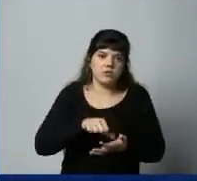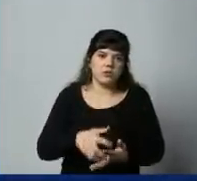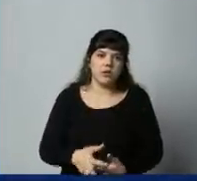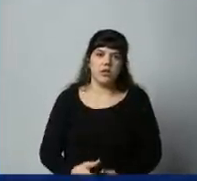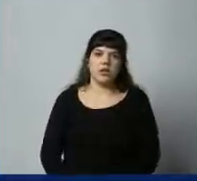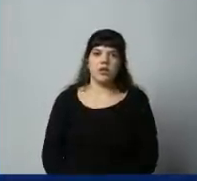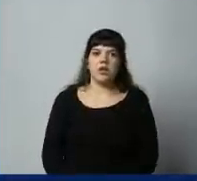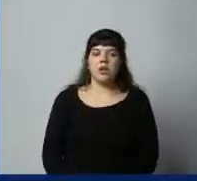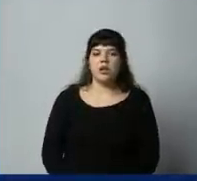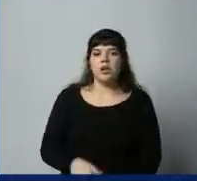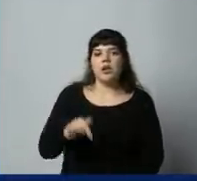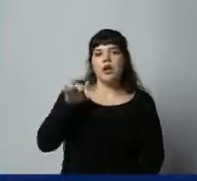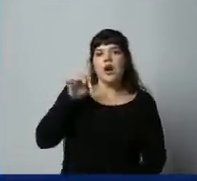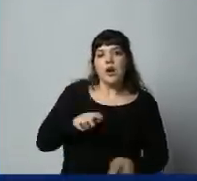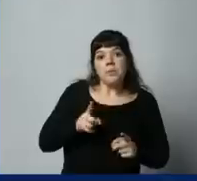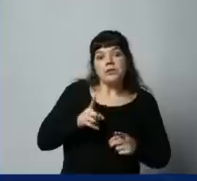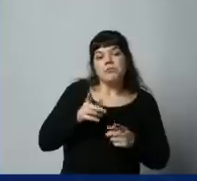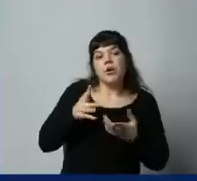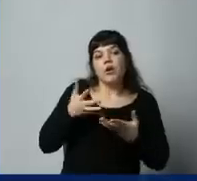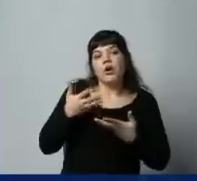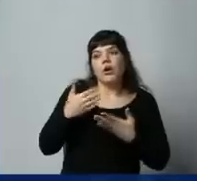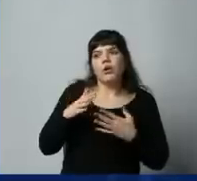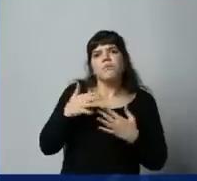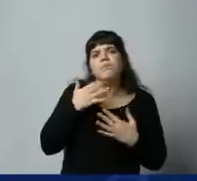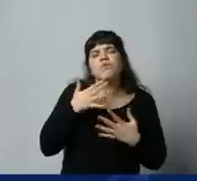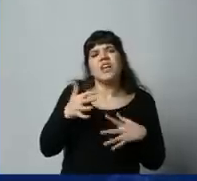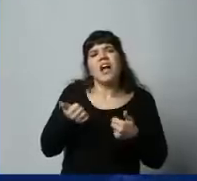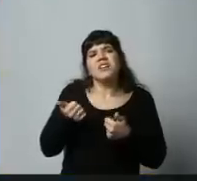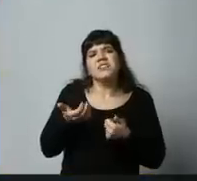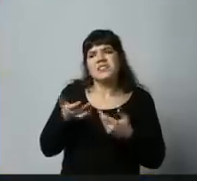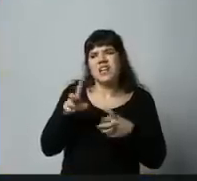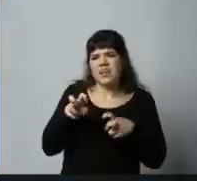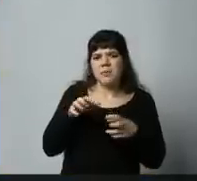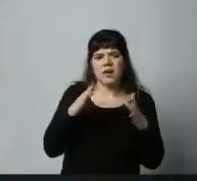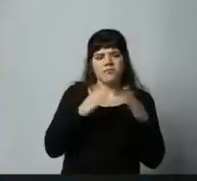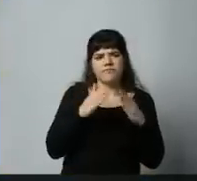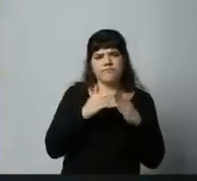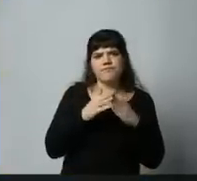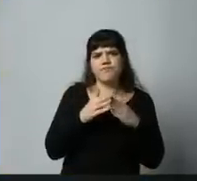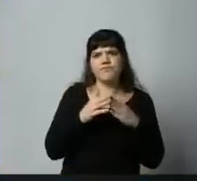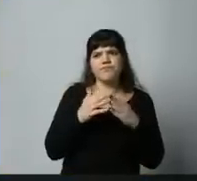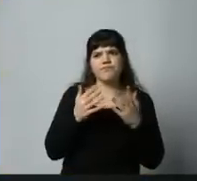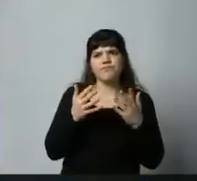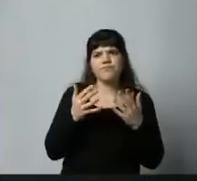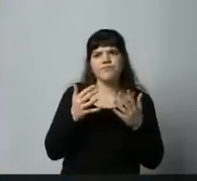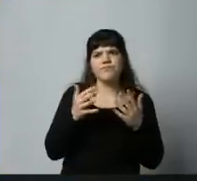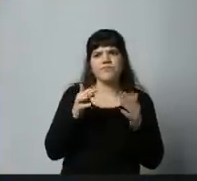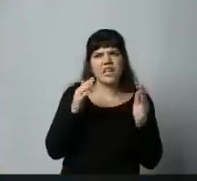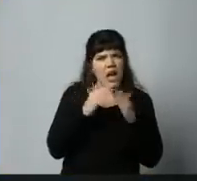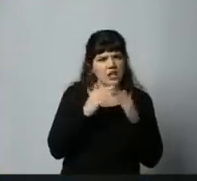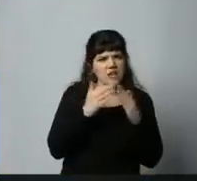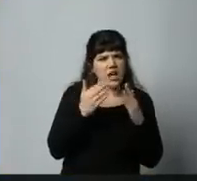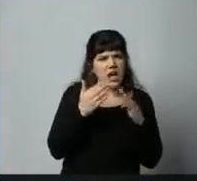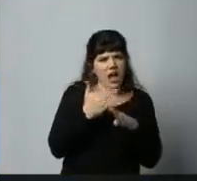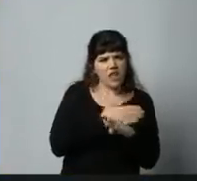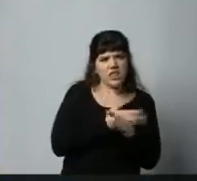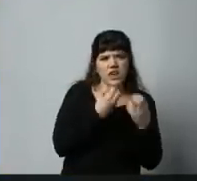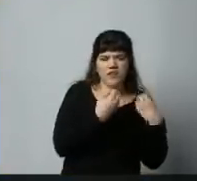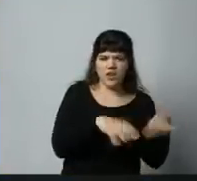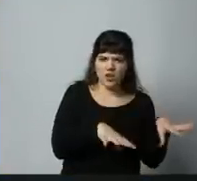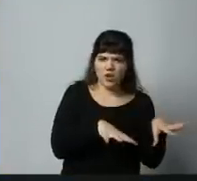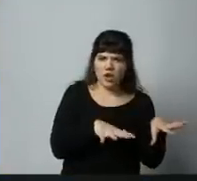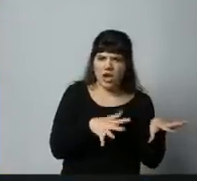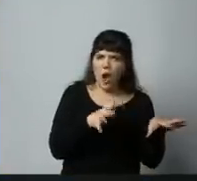pregunta hoy mismo nos entregaban alguna de estas no sé qué se hacía con una de estas fincas me refiero a casas que estaban abandonadas o que